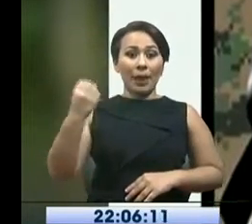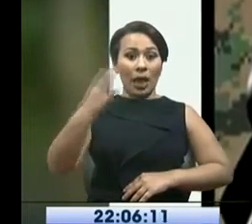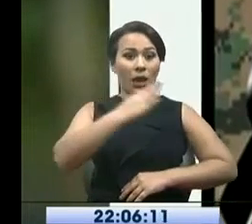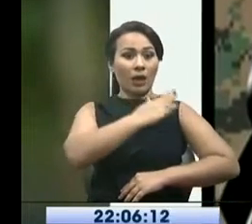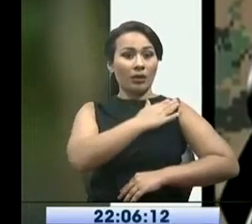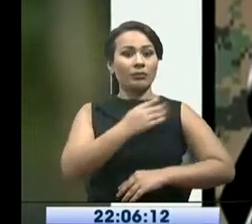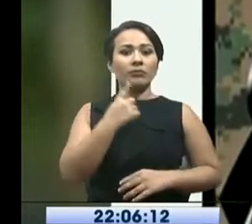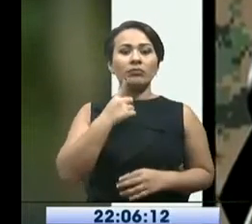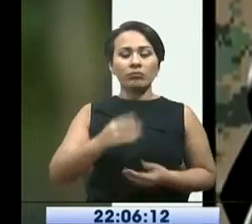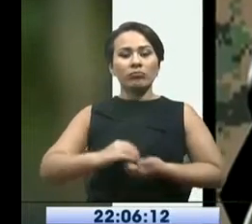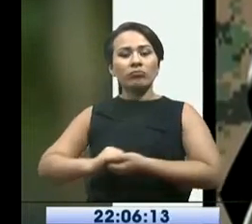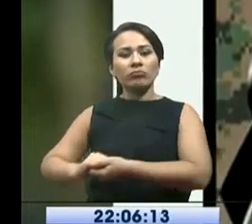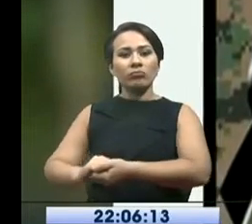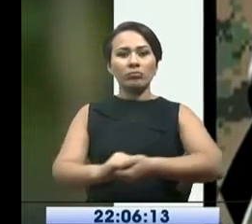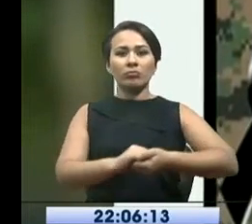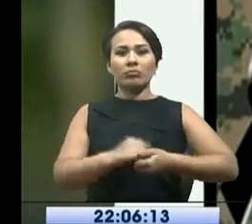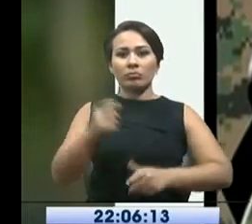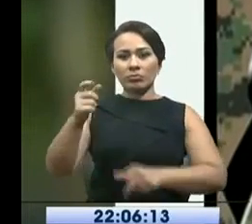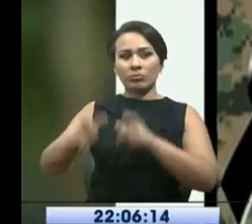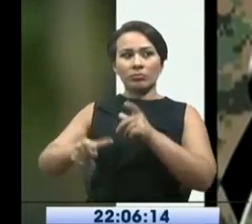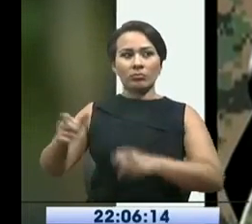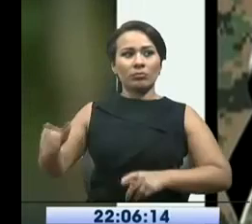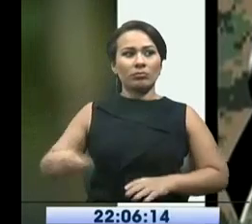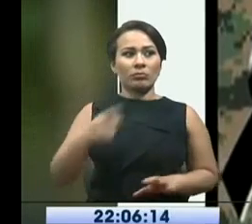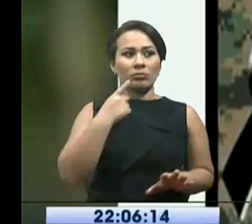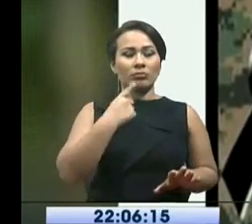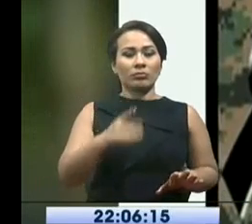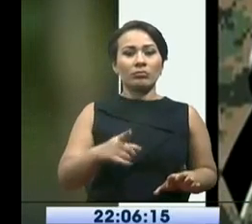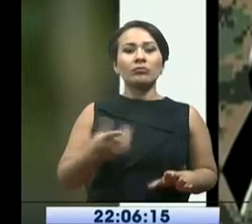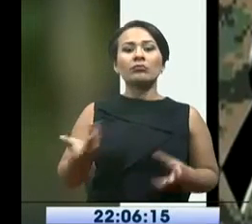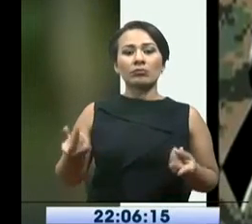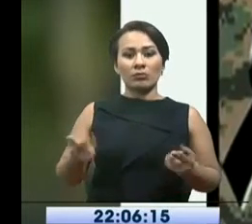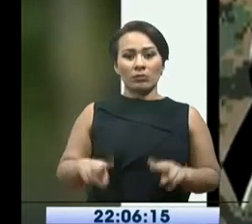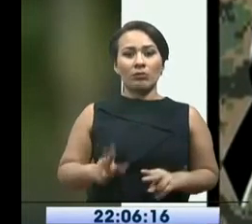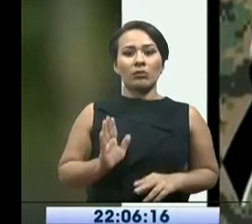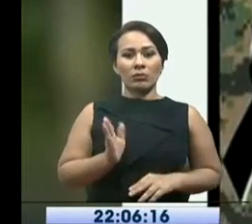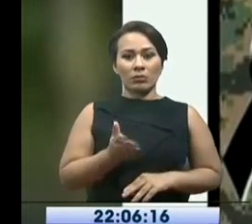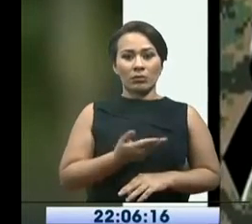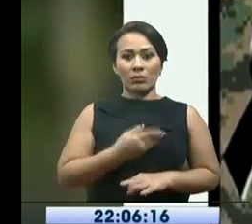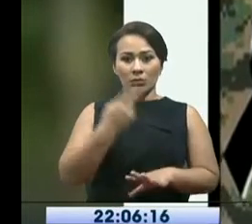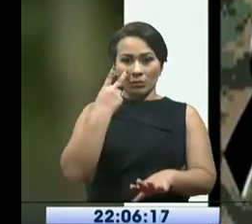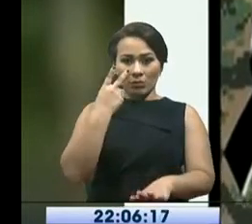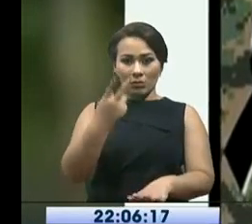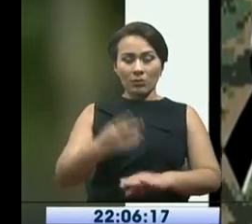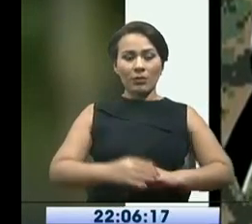solidariza con familiares de soldados fallecidos en accidente de avión Areva en Pastaza.